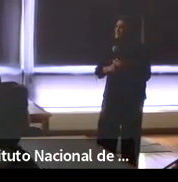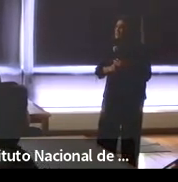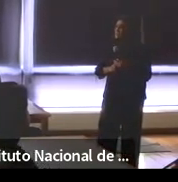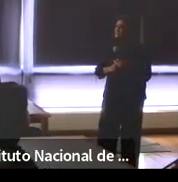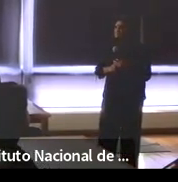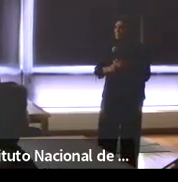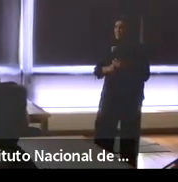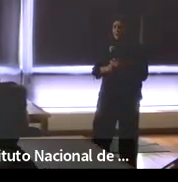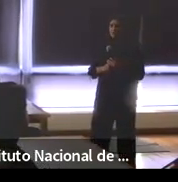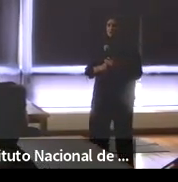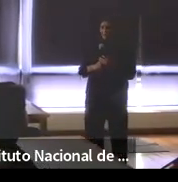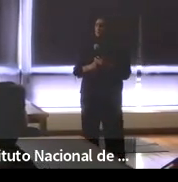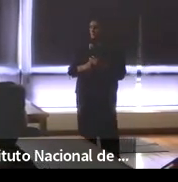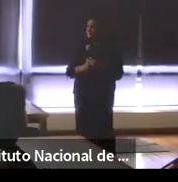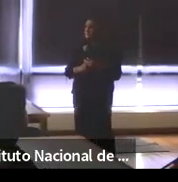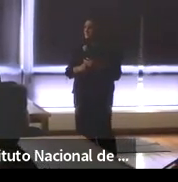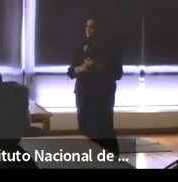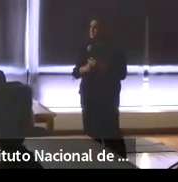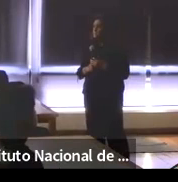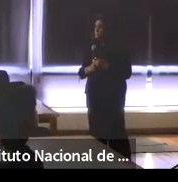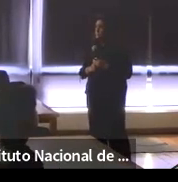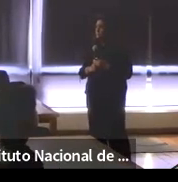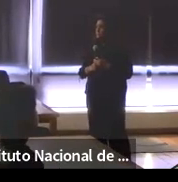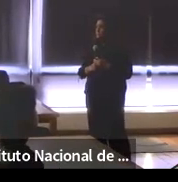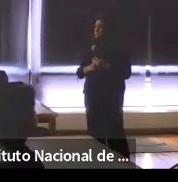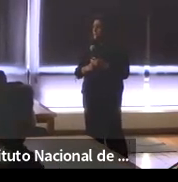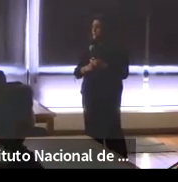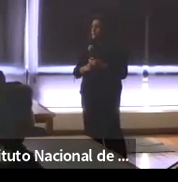la negociación puede haber dos o más partes